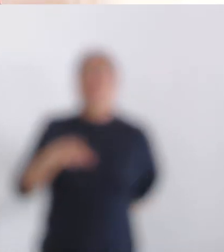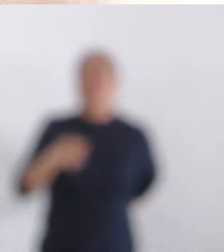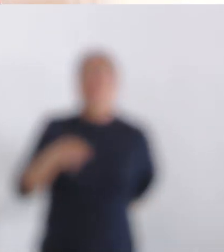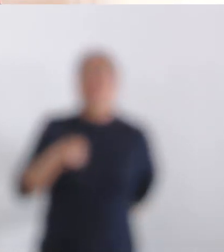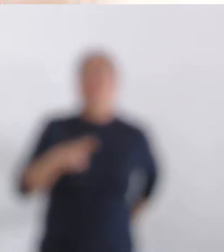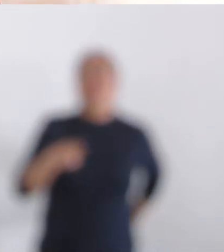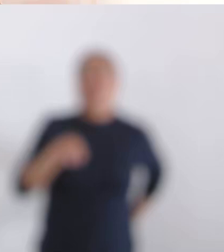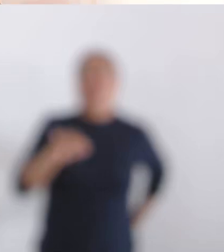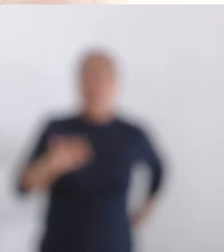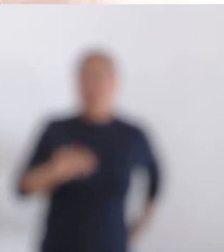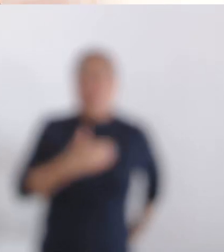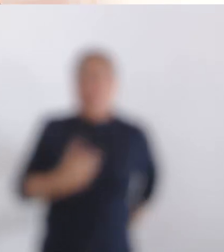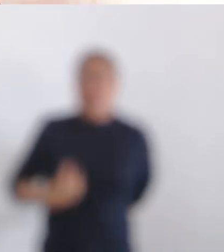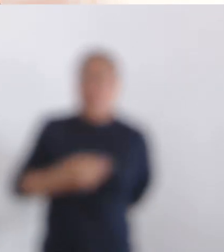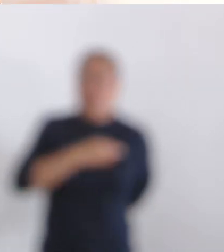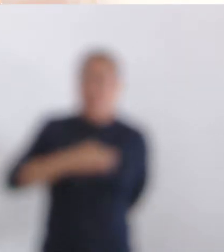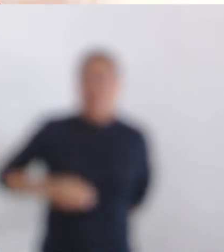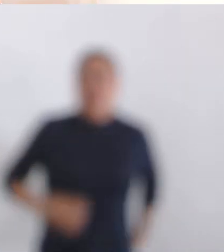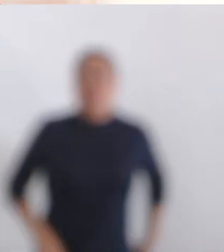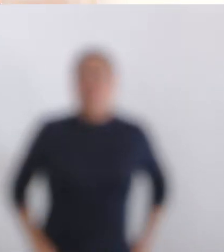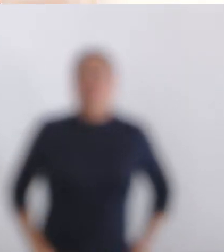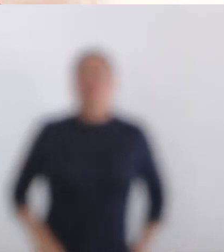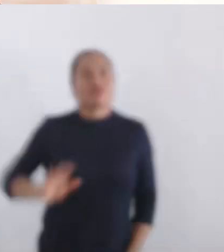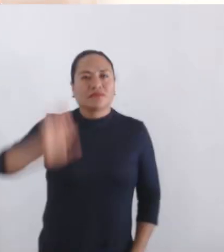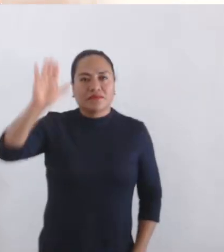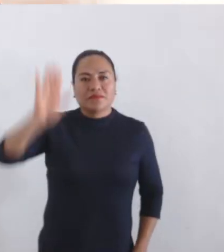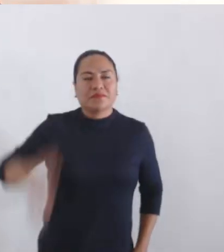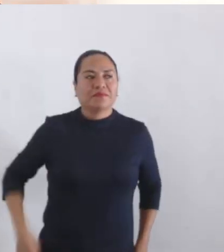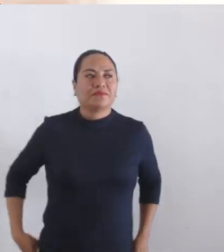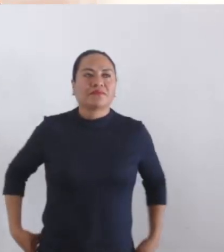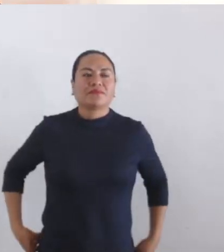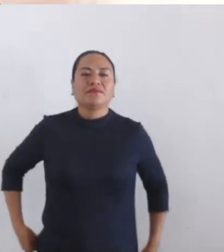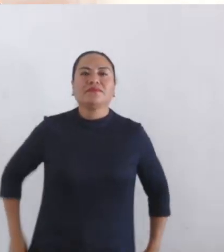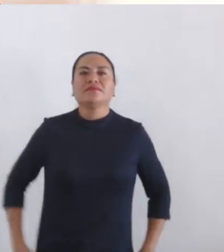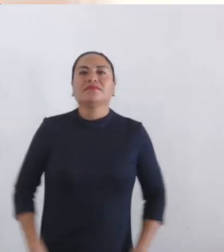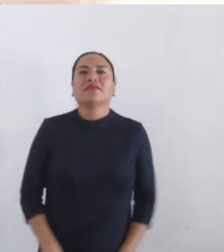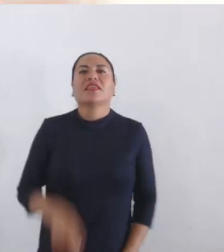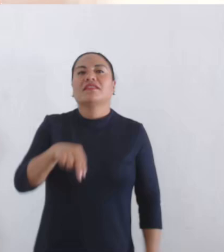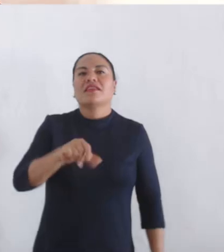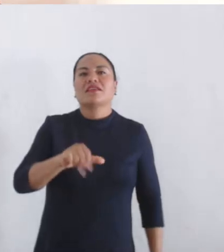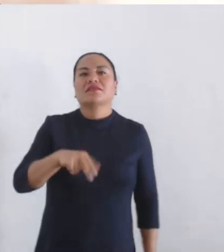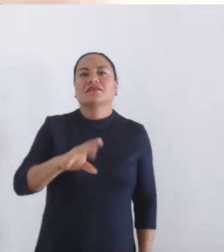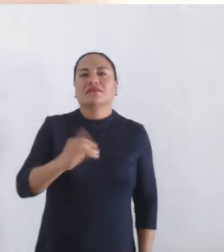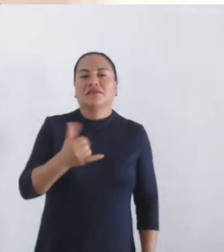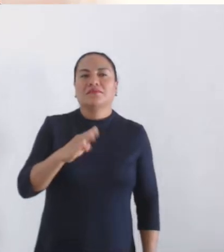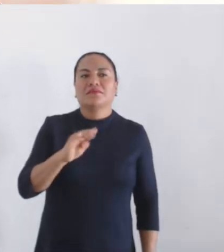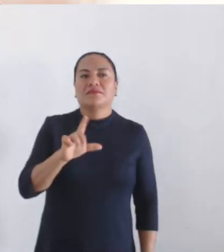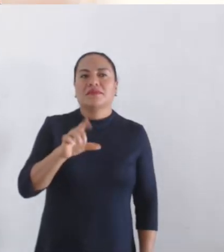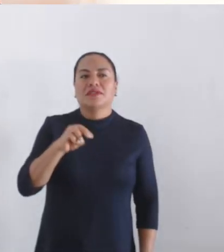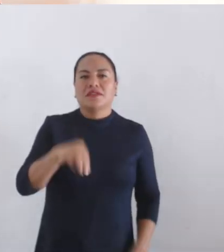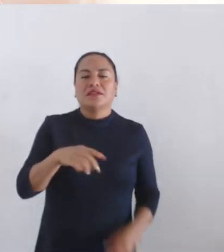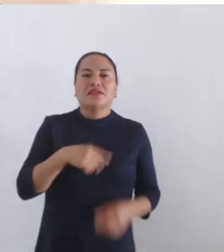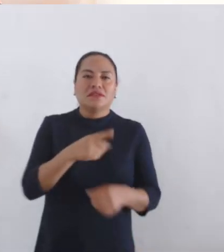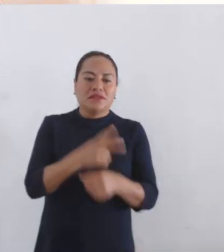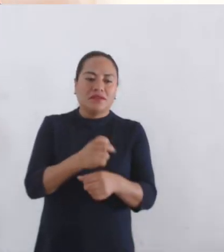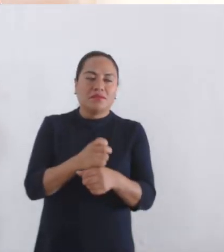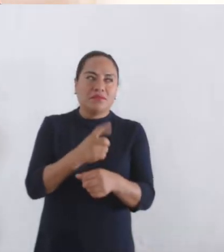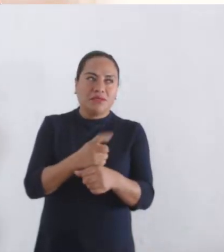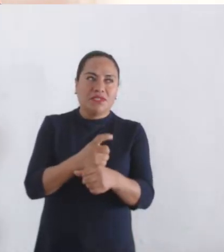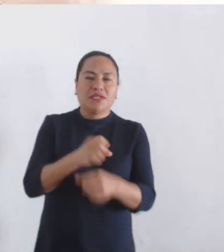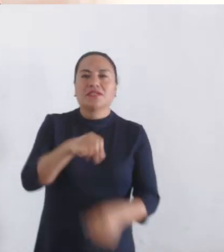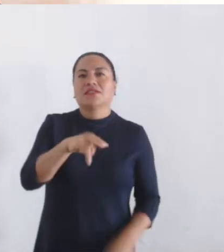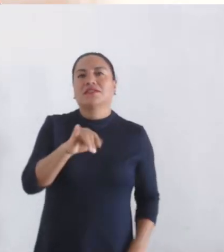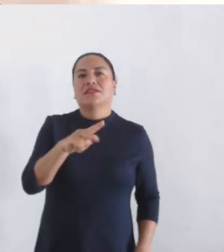Presidente Municipal Constitucional. Presente. Ciudadana Nancy Belén Mota Figueroa, Síndica Primera Municipal.